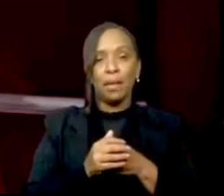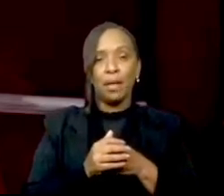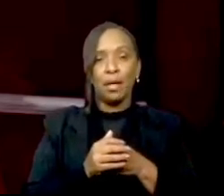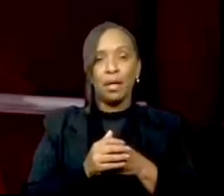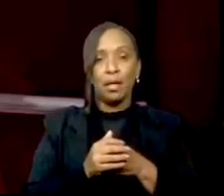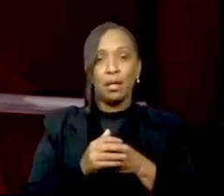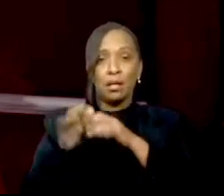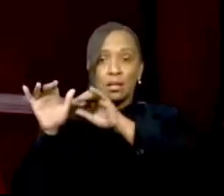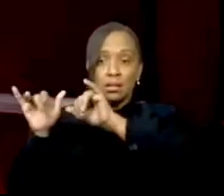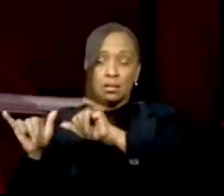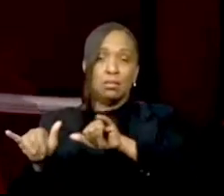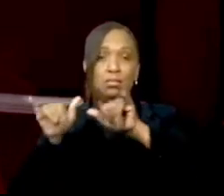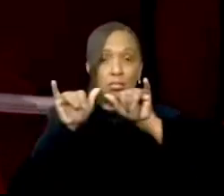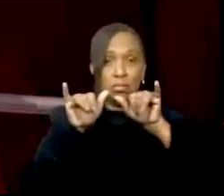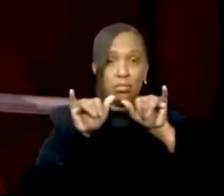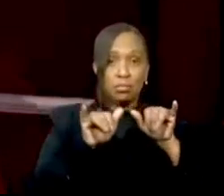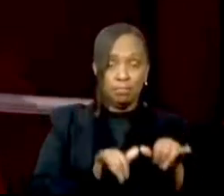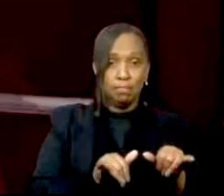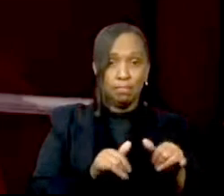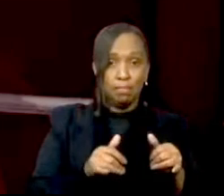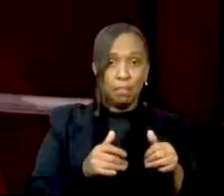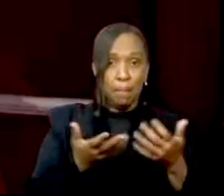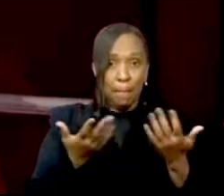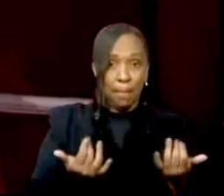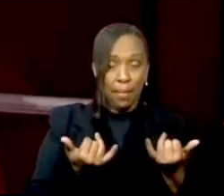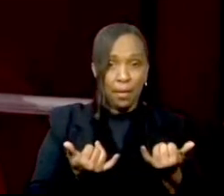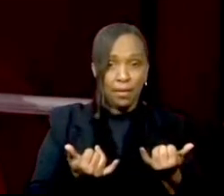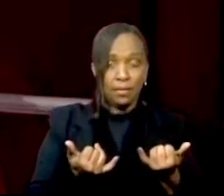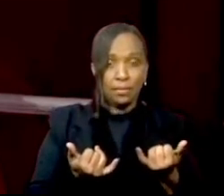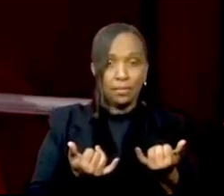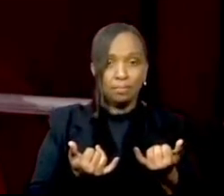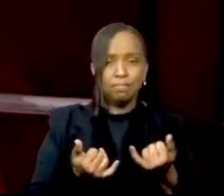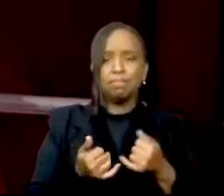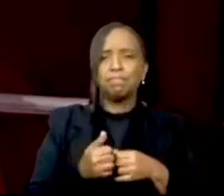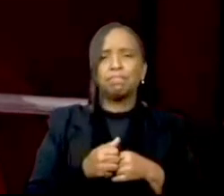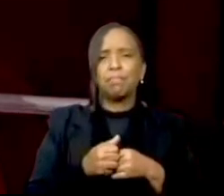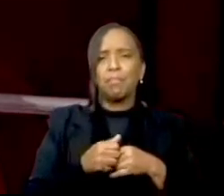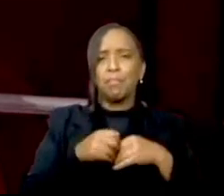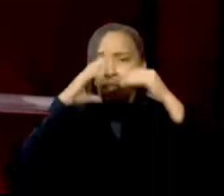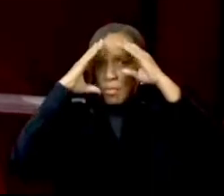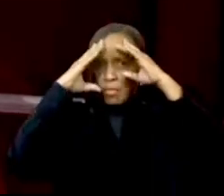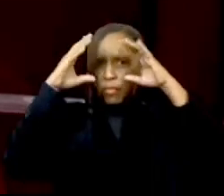abinader ha expresado su